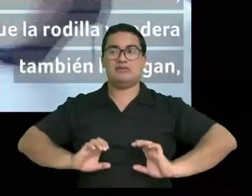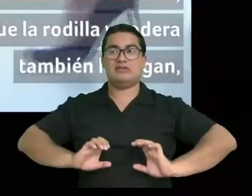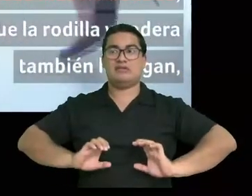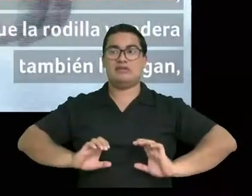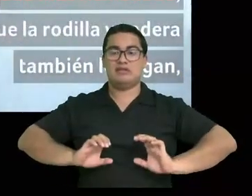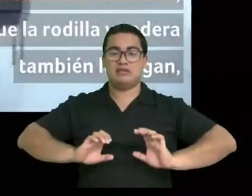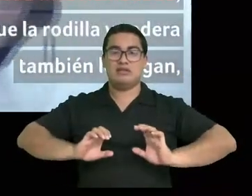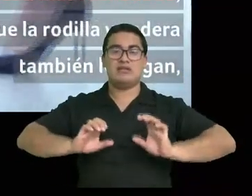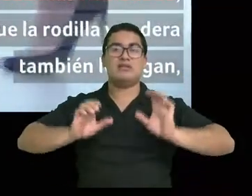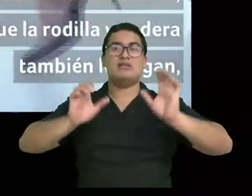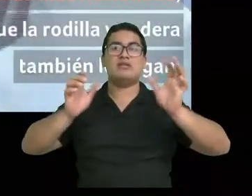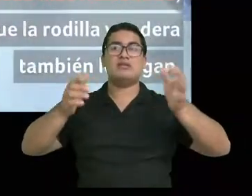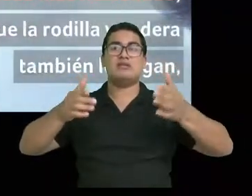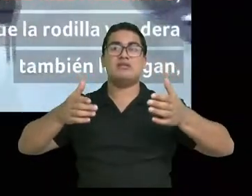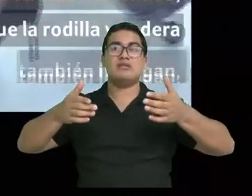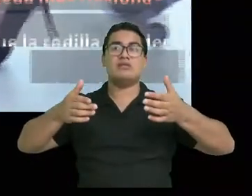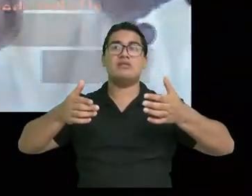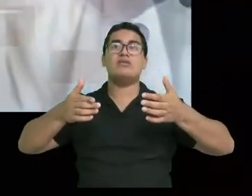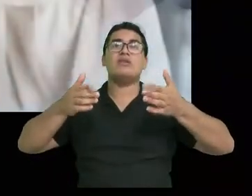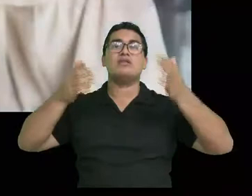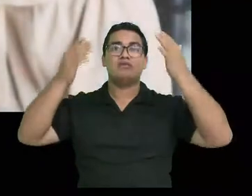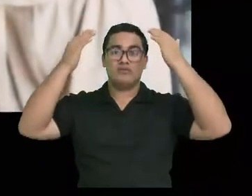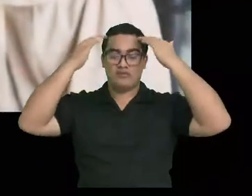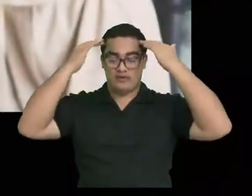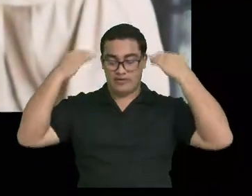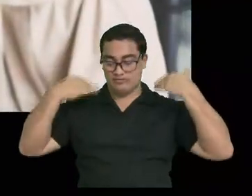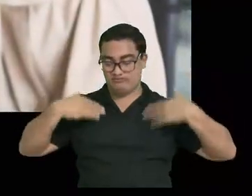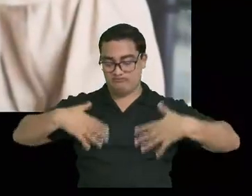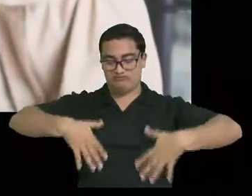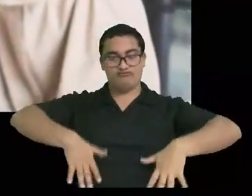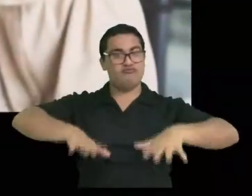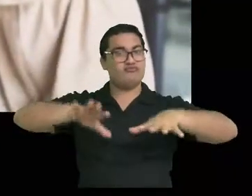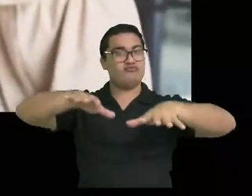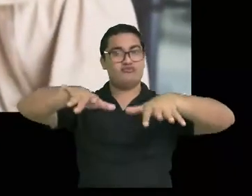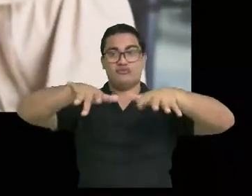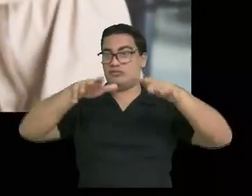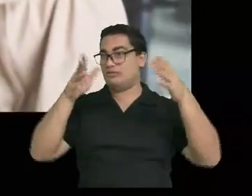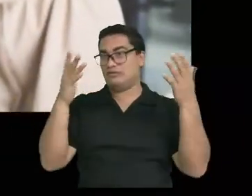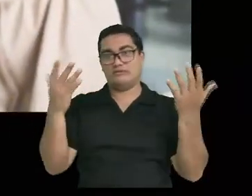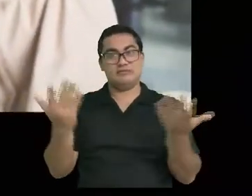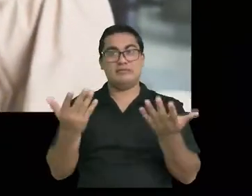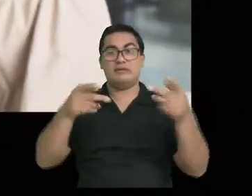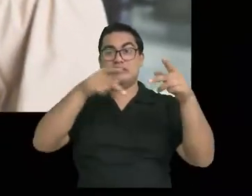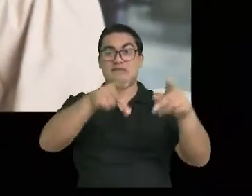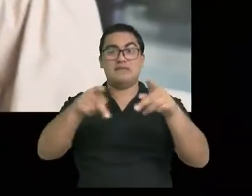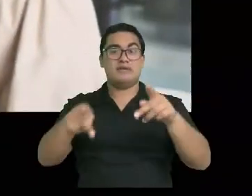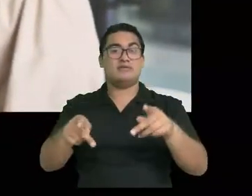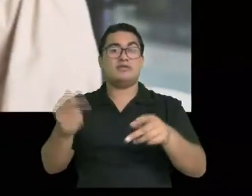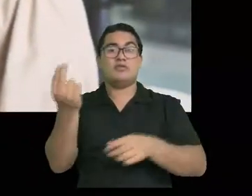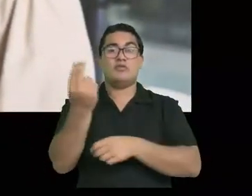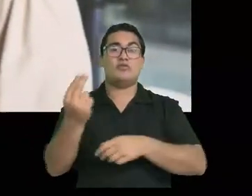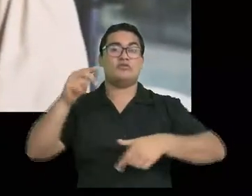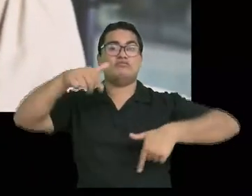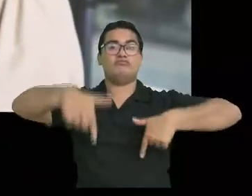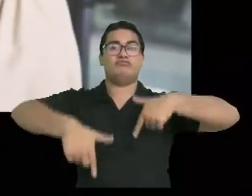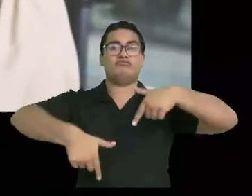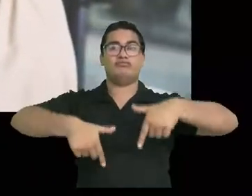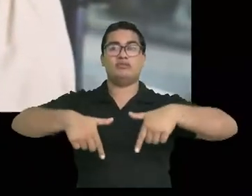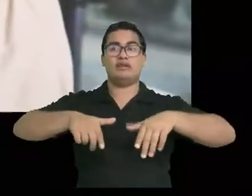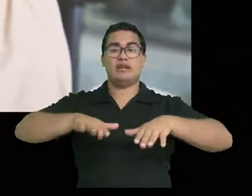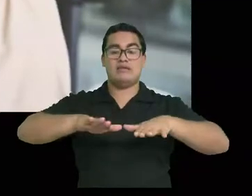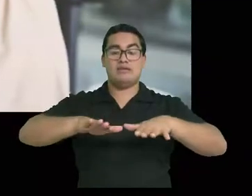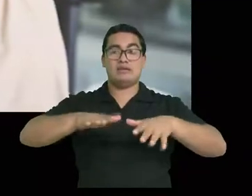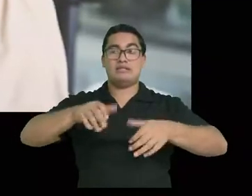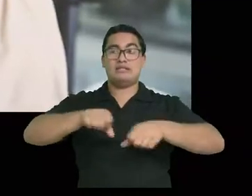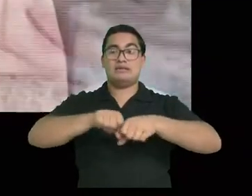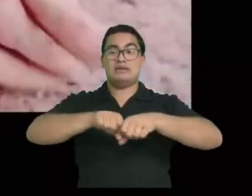la base del cuello hasta los dedos. Entonces, cuando alguien usa un tacón, hace una inclinación